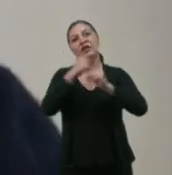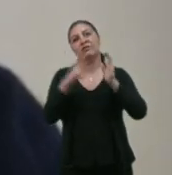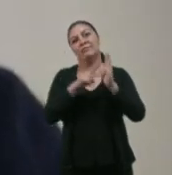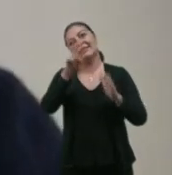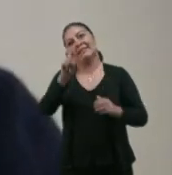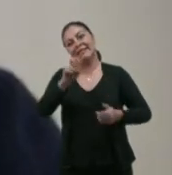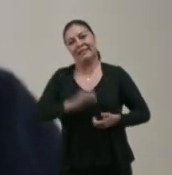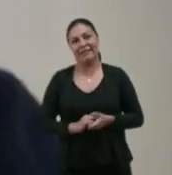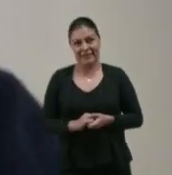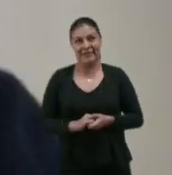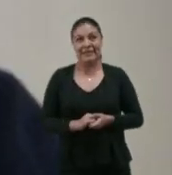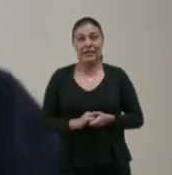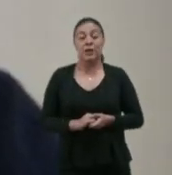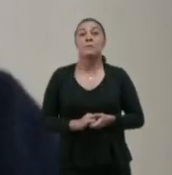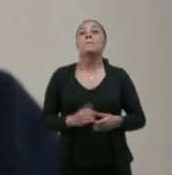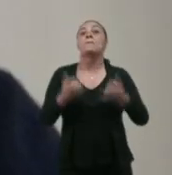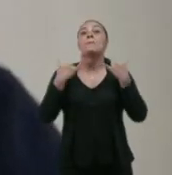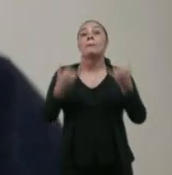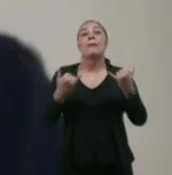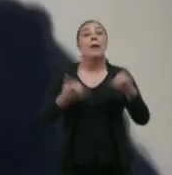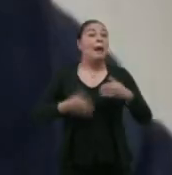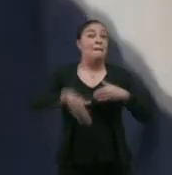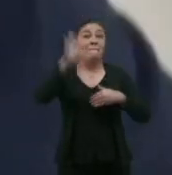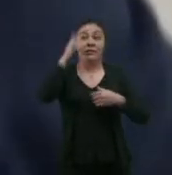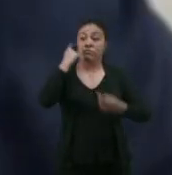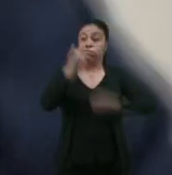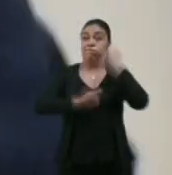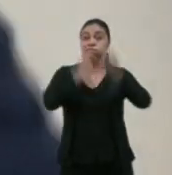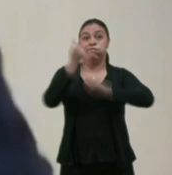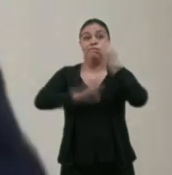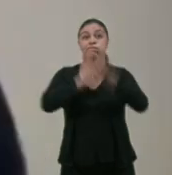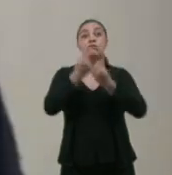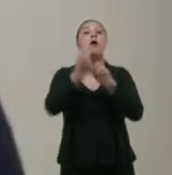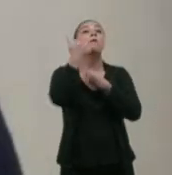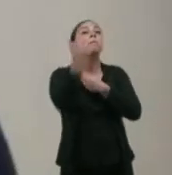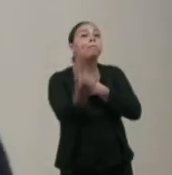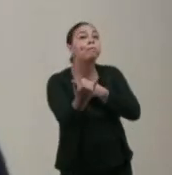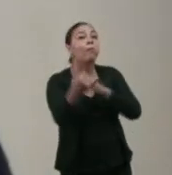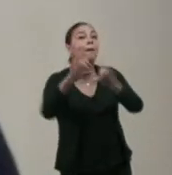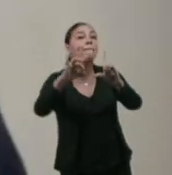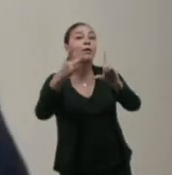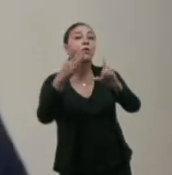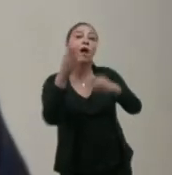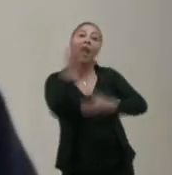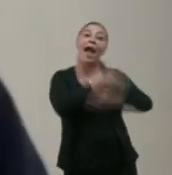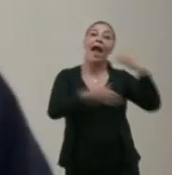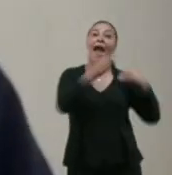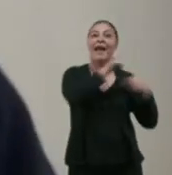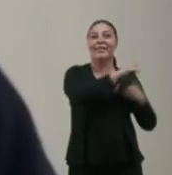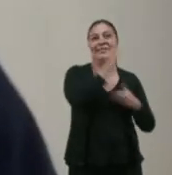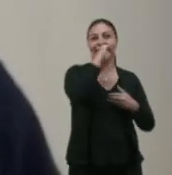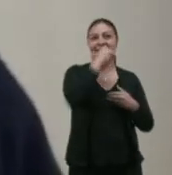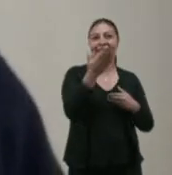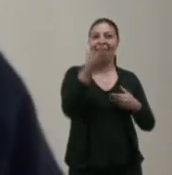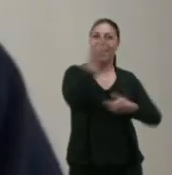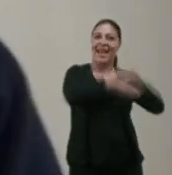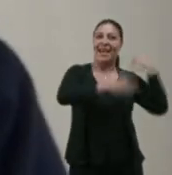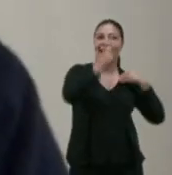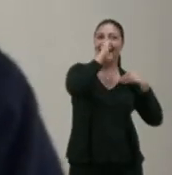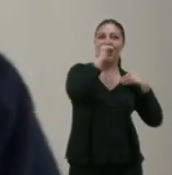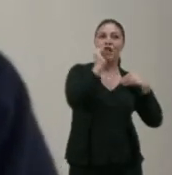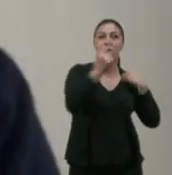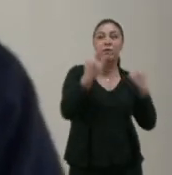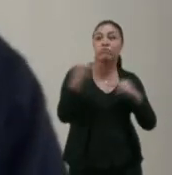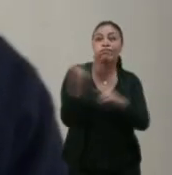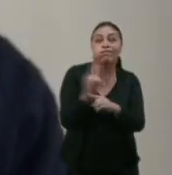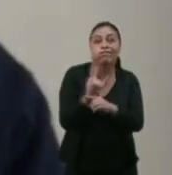hoy 3/4 parte de nuestro negocio sucede en una plataforma que no existía cuando salimos a la bolsa. Entonces, increíble. Así es nuestra industria,